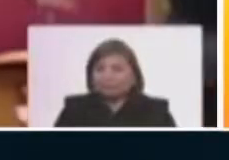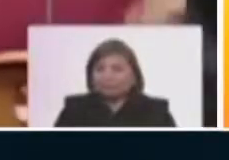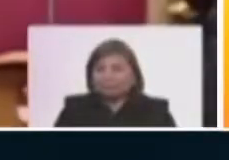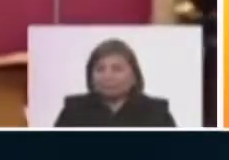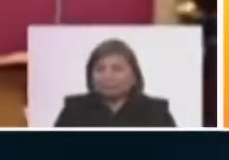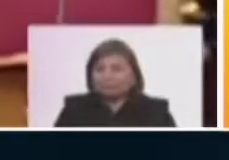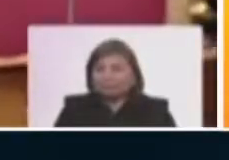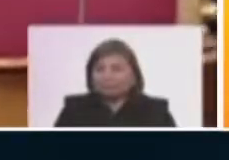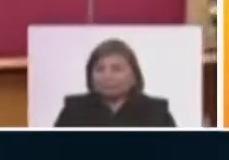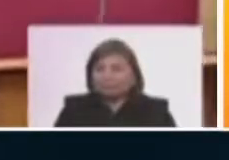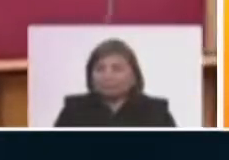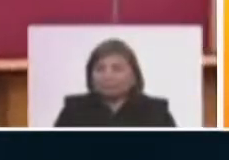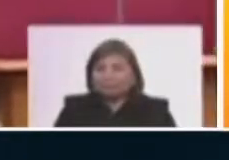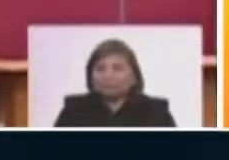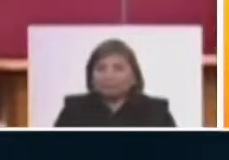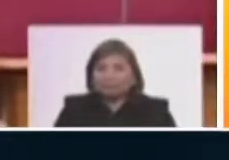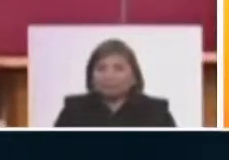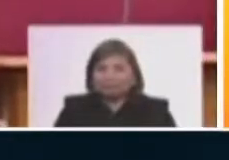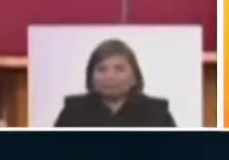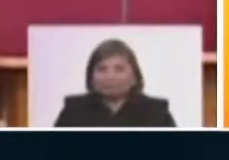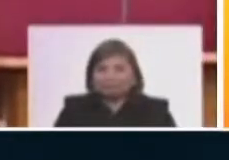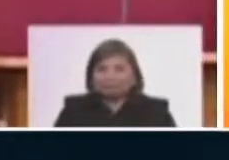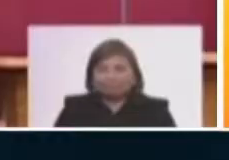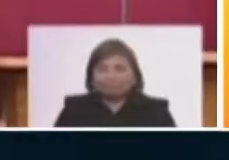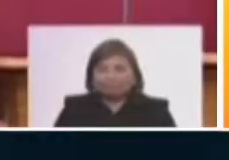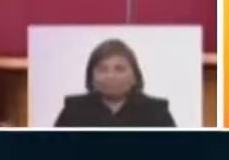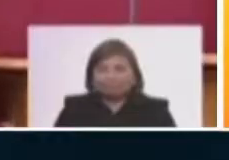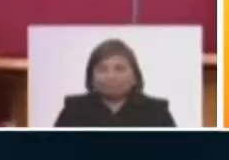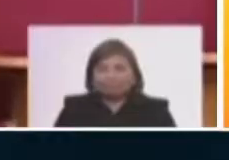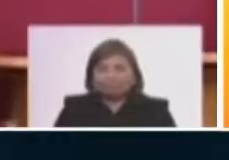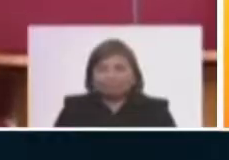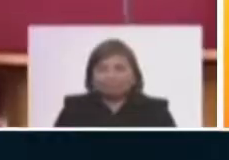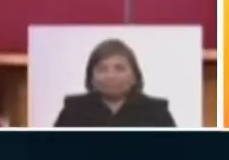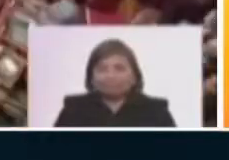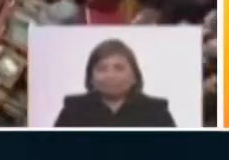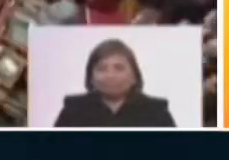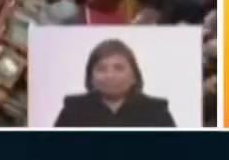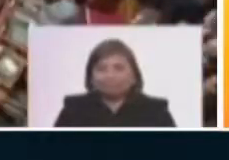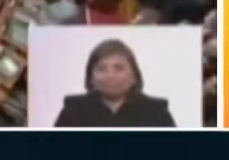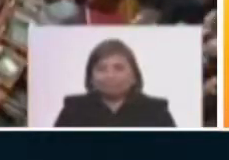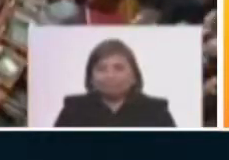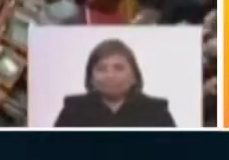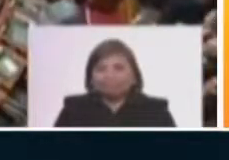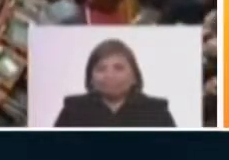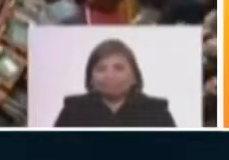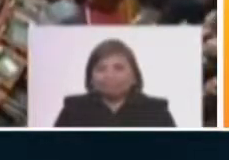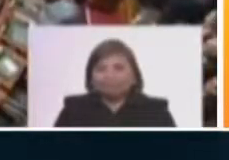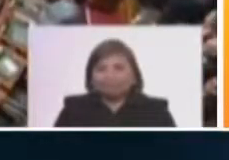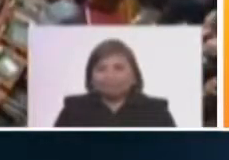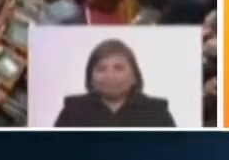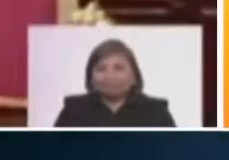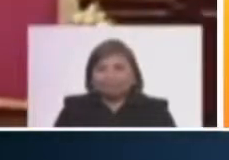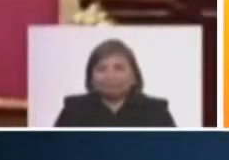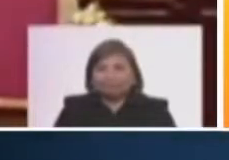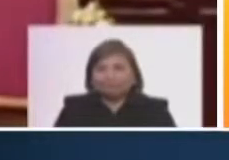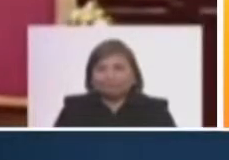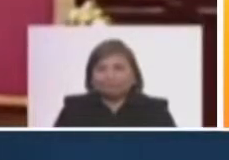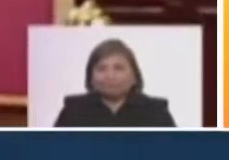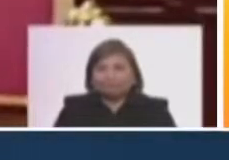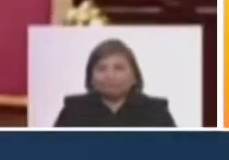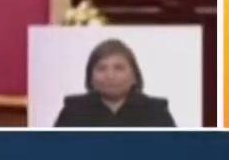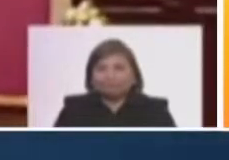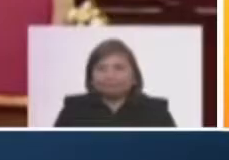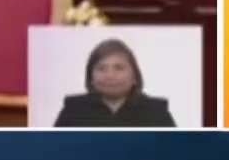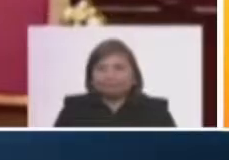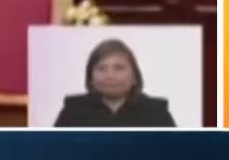enorme. Hemos sido un congreso donde la mayoría de los congresistas no tenían experiencia política porque acá se cometió el error de prohibir la